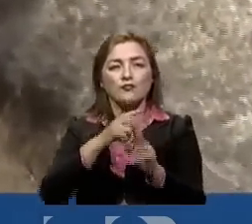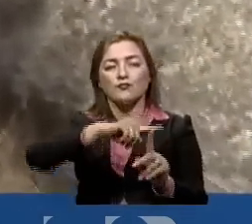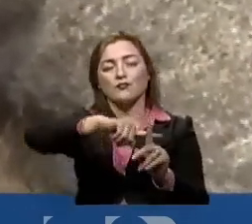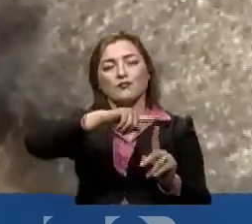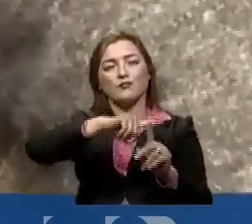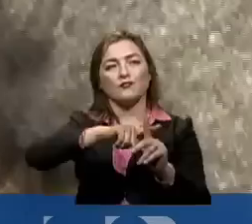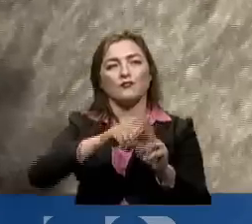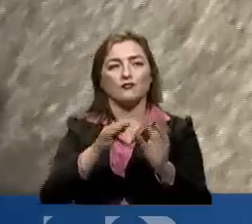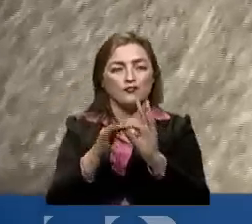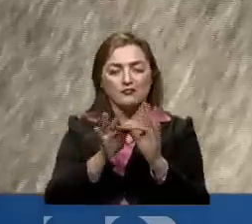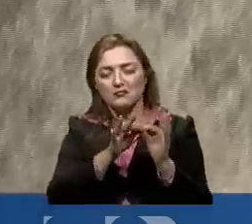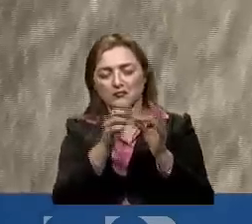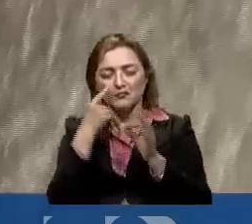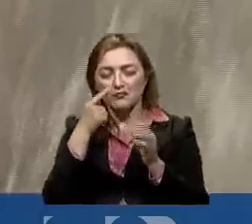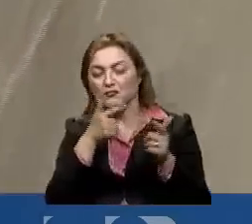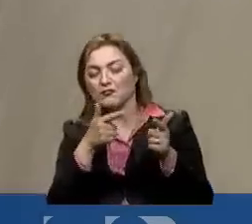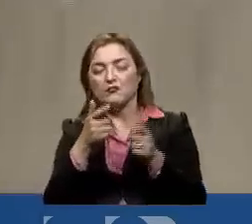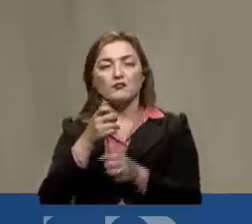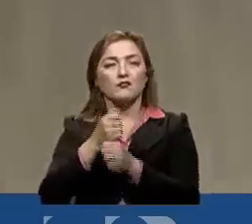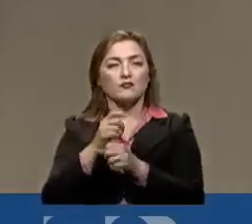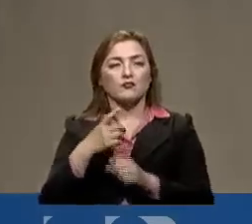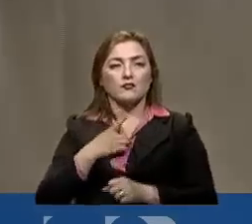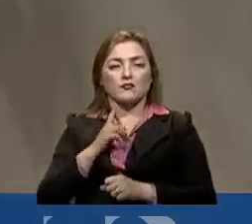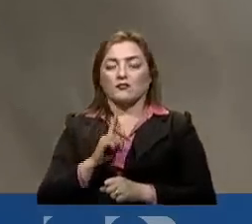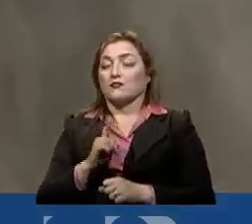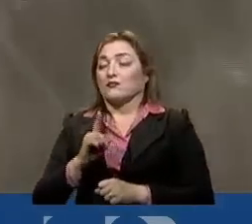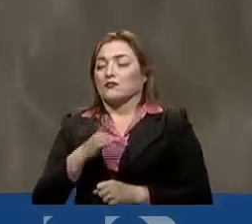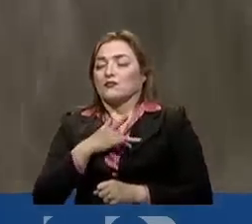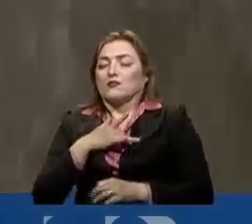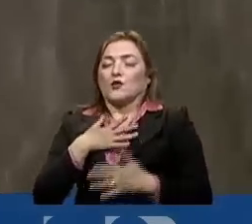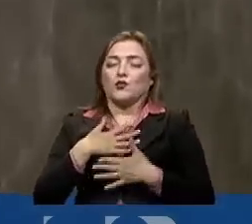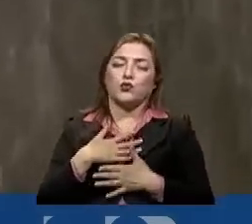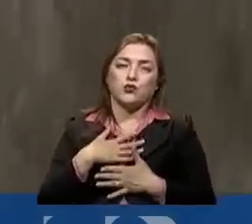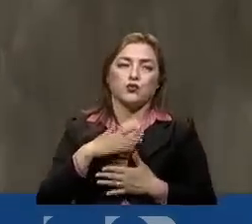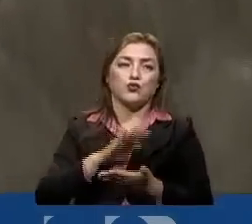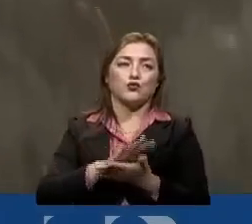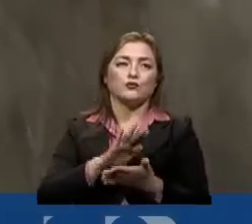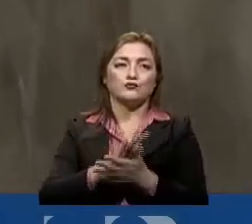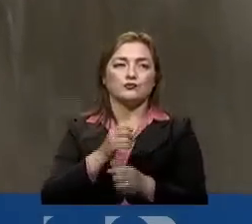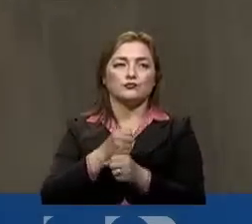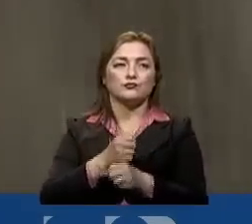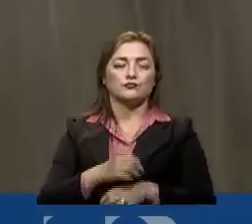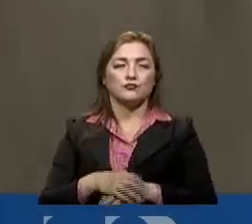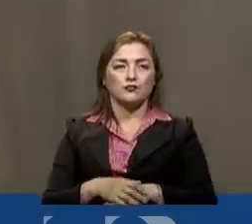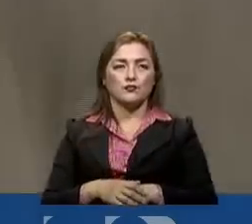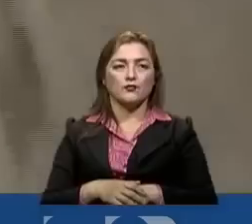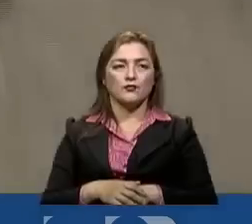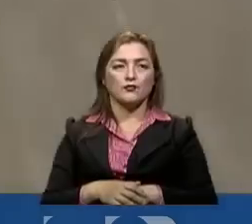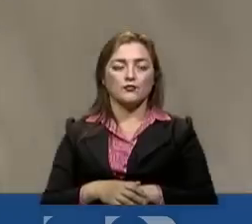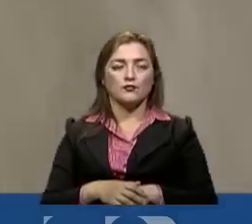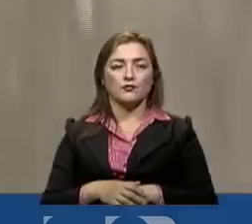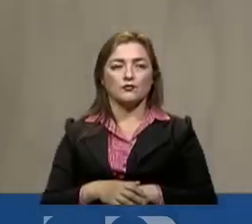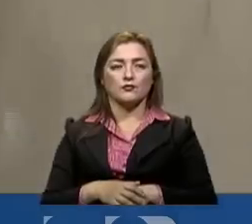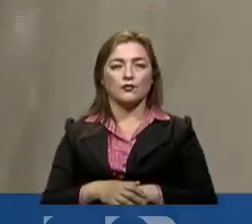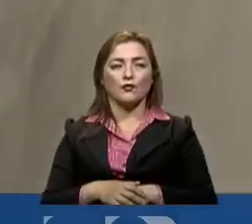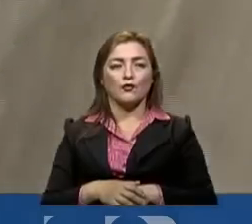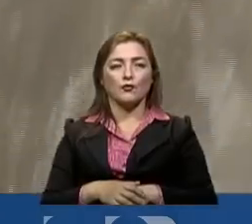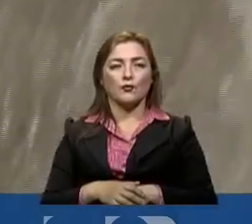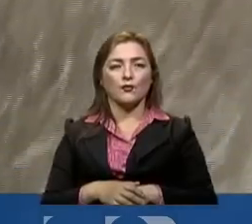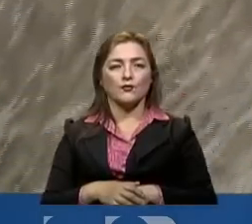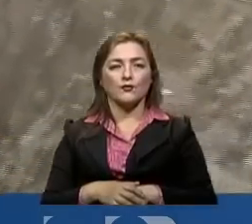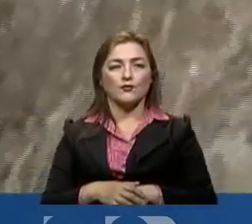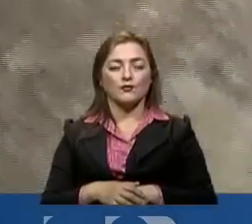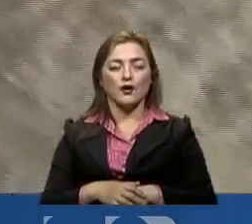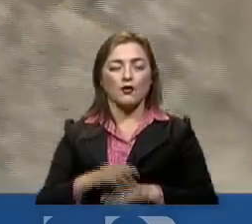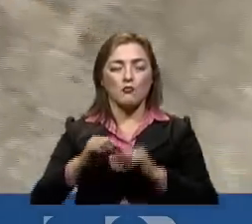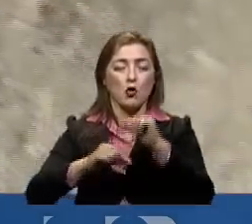dar esta percepción de seguridad a los ciudadanos. Perfecto, y nosotros hemos sido testigos de cómo se han ido recuperando estos espacios, porque la policía